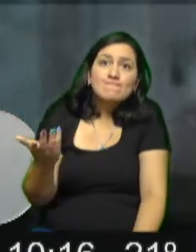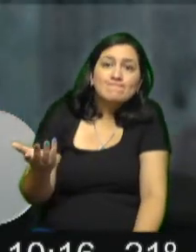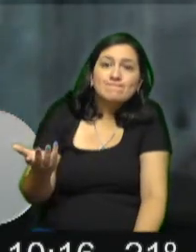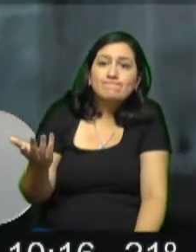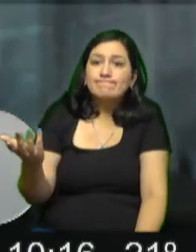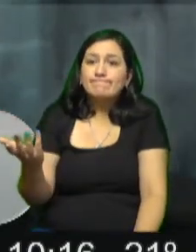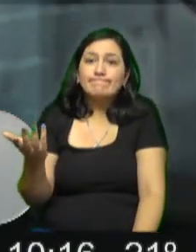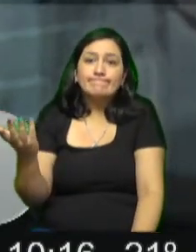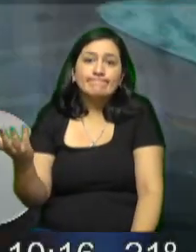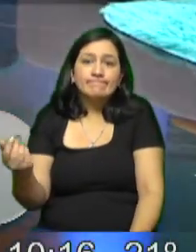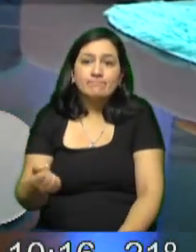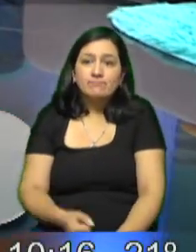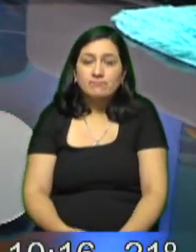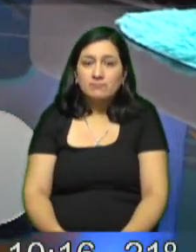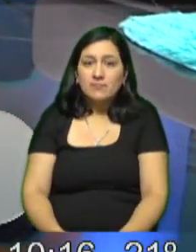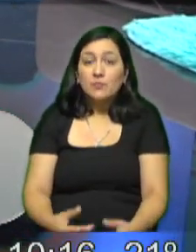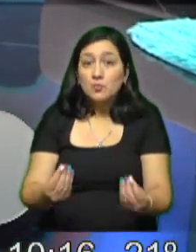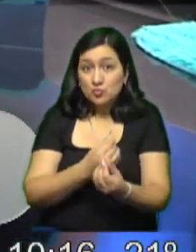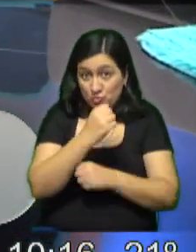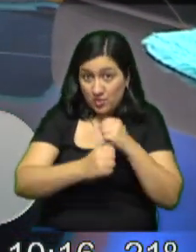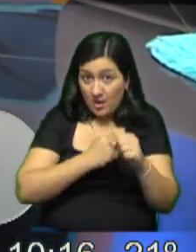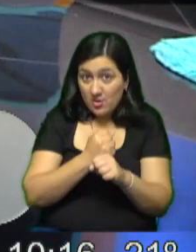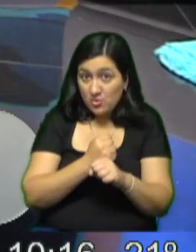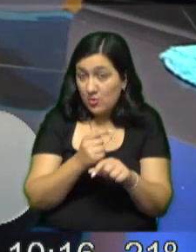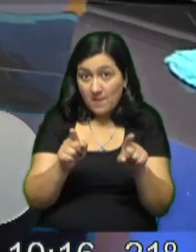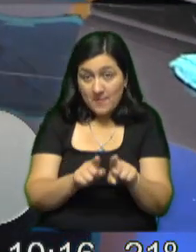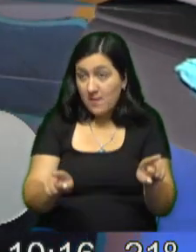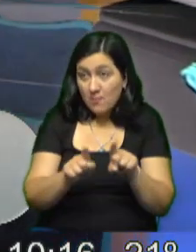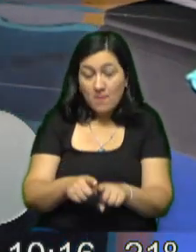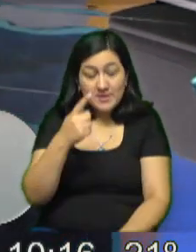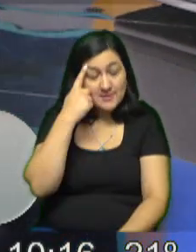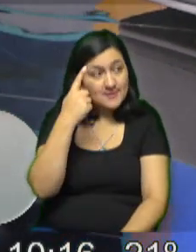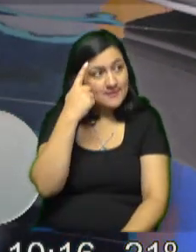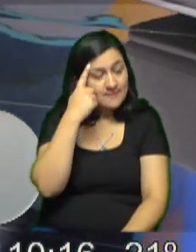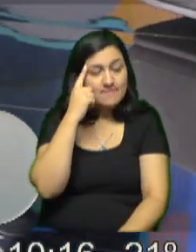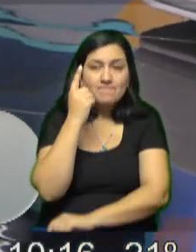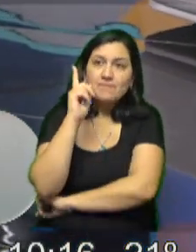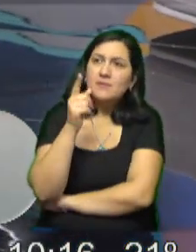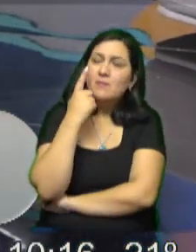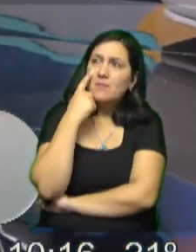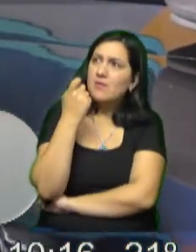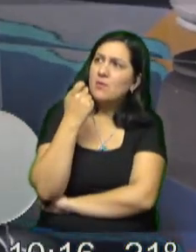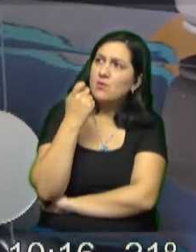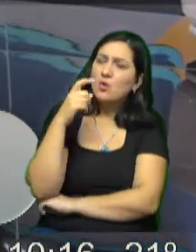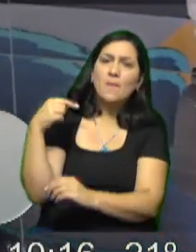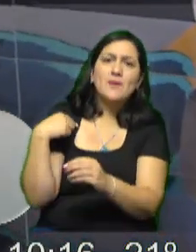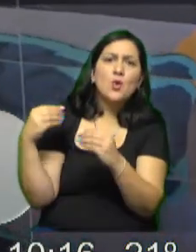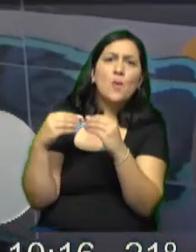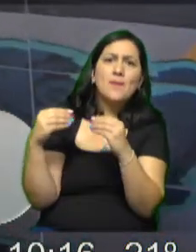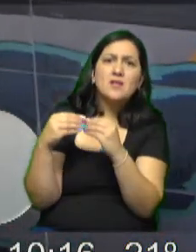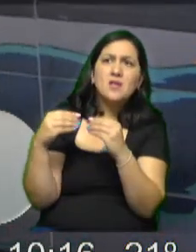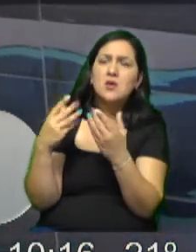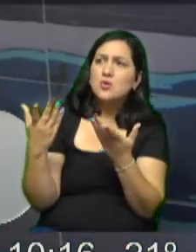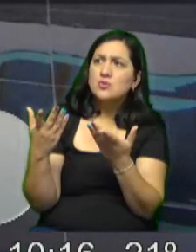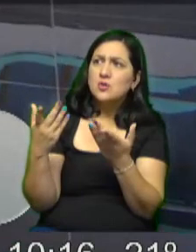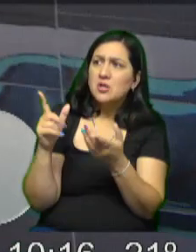cristalizar en mi música. Muchos años me pasó eso. Al mismo tiempo que veía entre mis colegas, compañeros de generación,